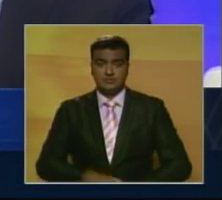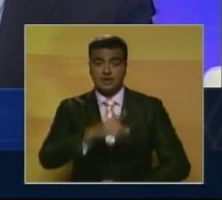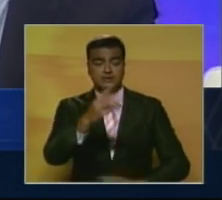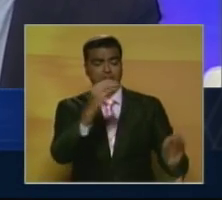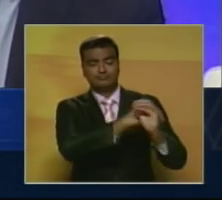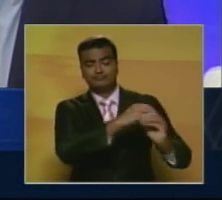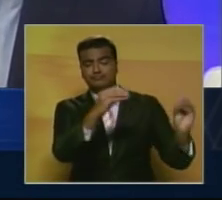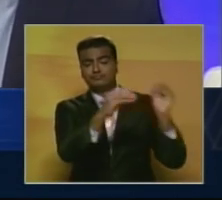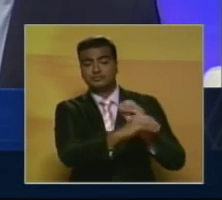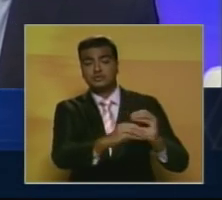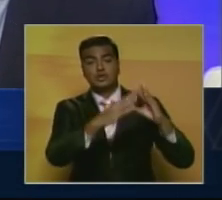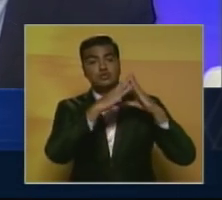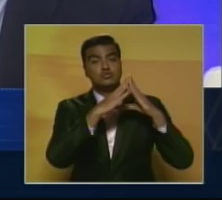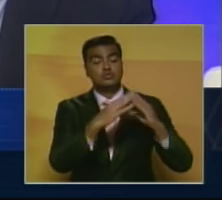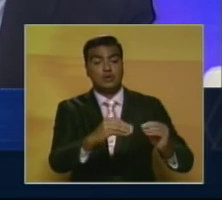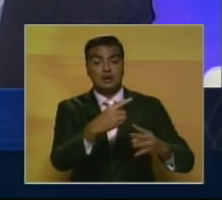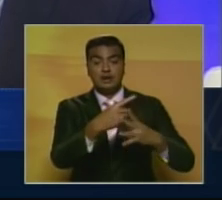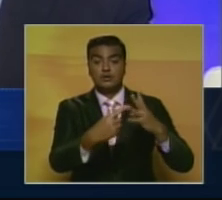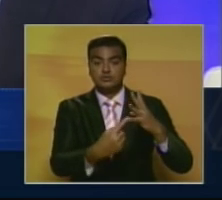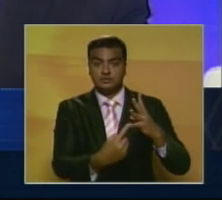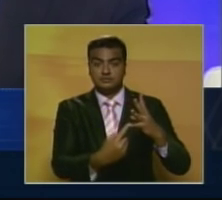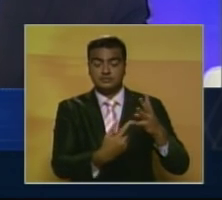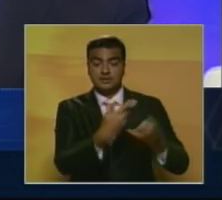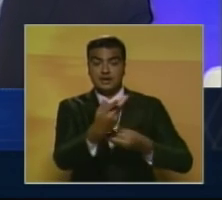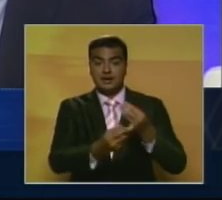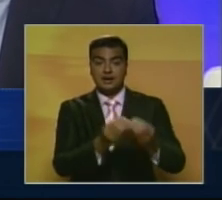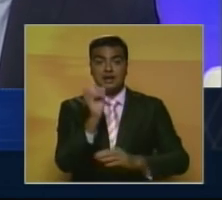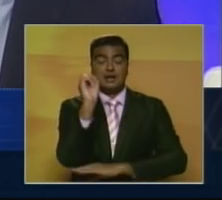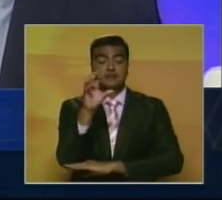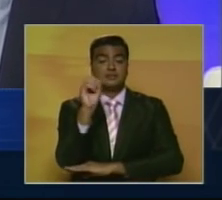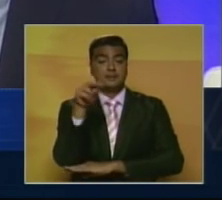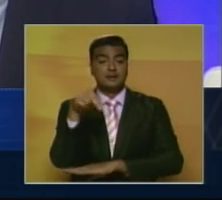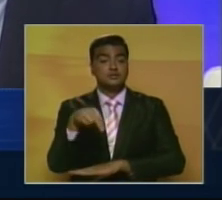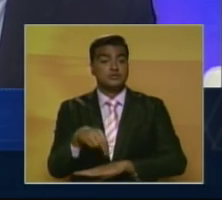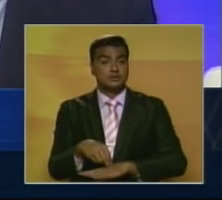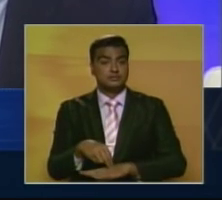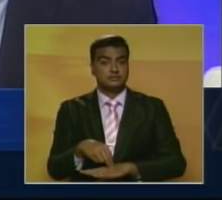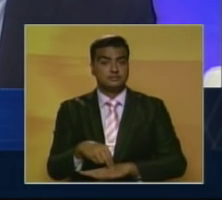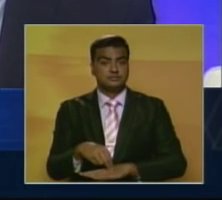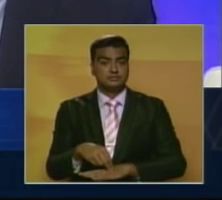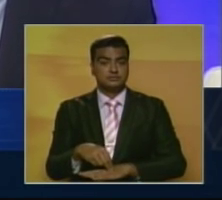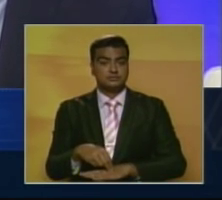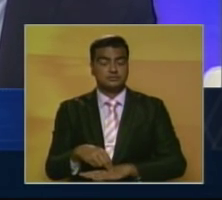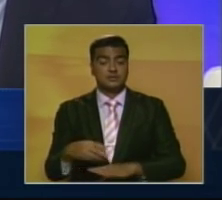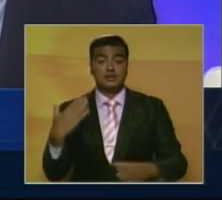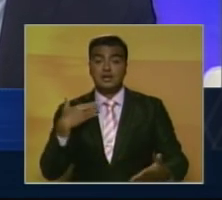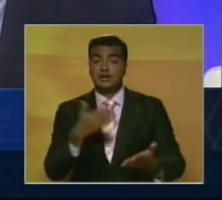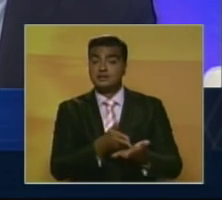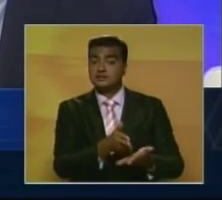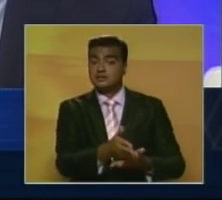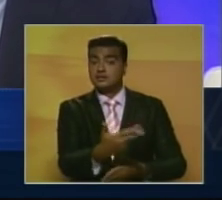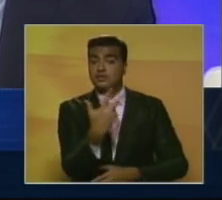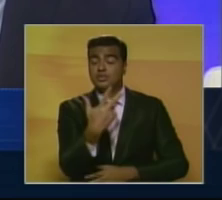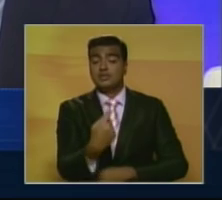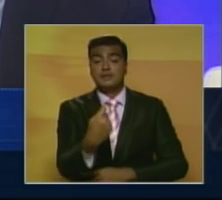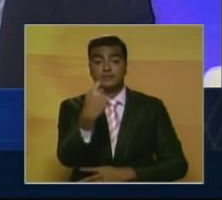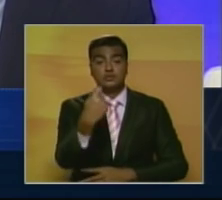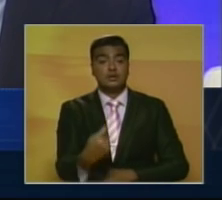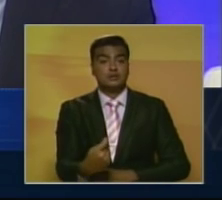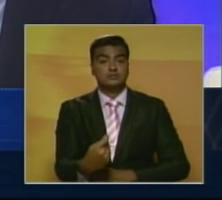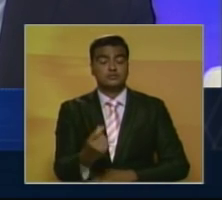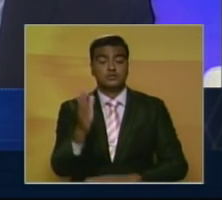hace que todos los actos que emita la Asamblea Nacional hasta tanto sigan incorporados esos 3 diputados que